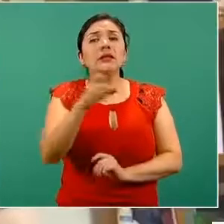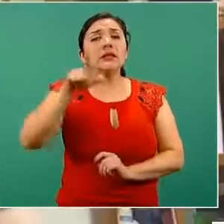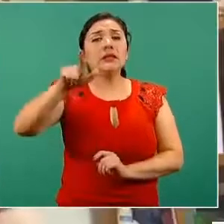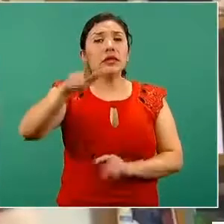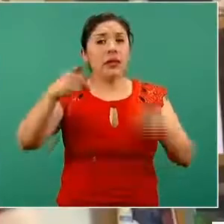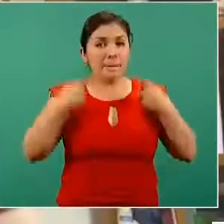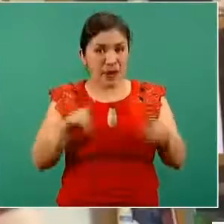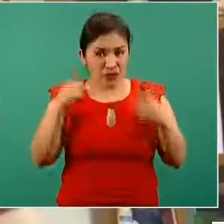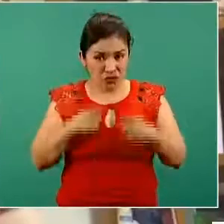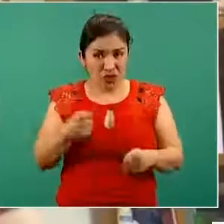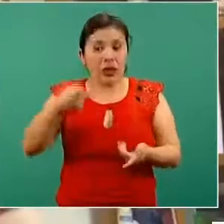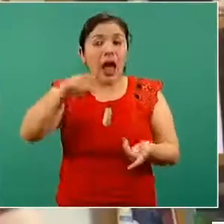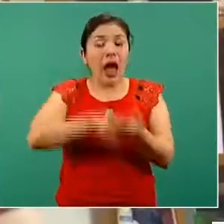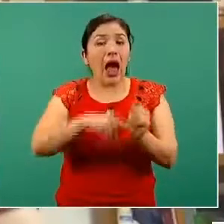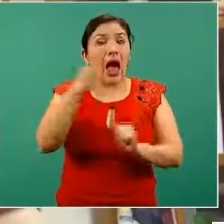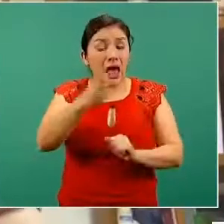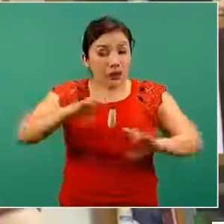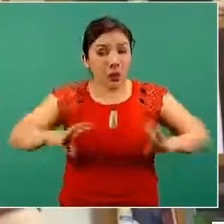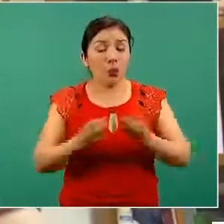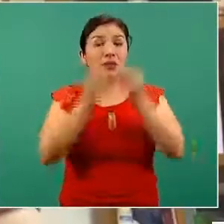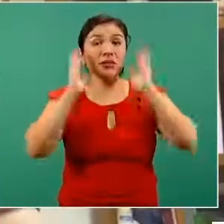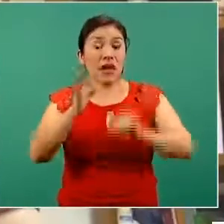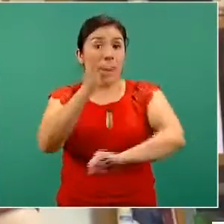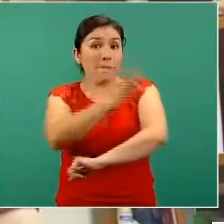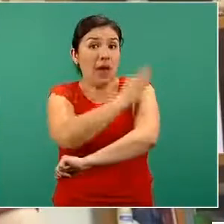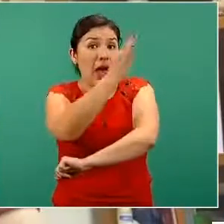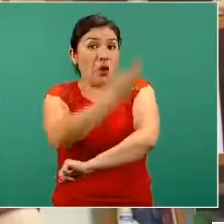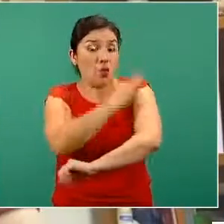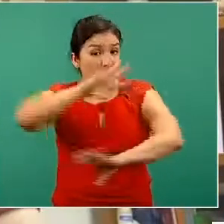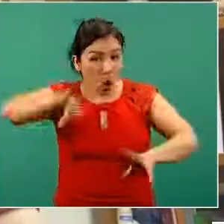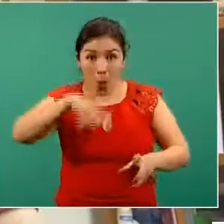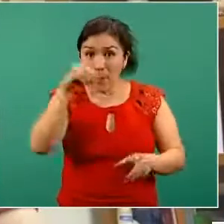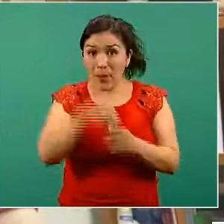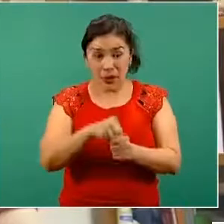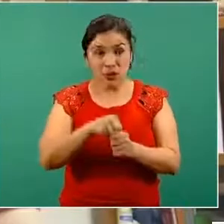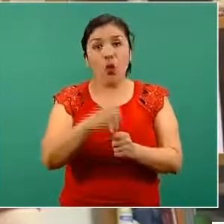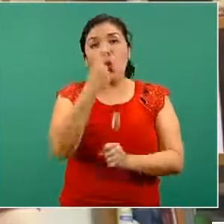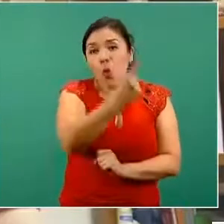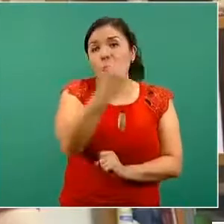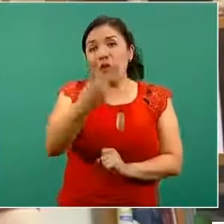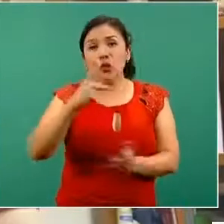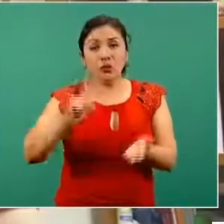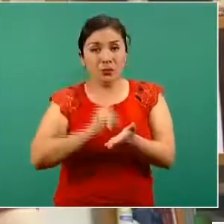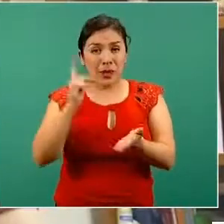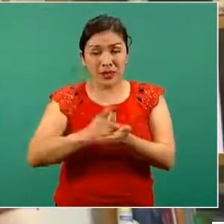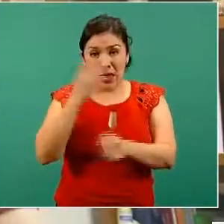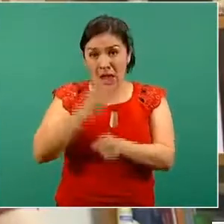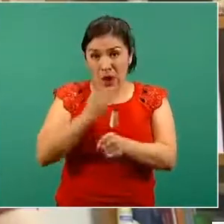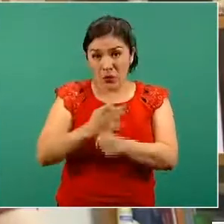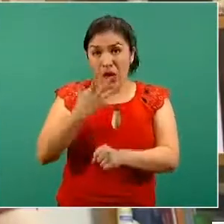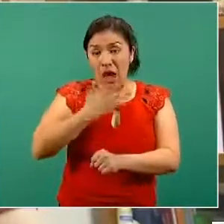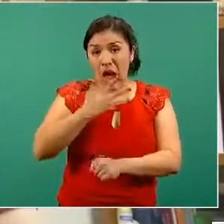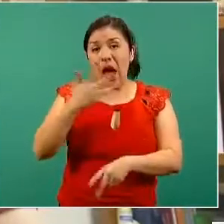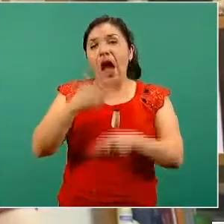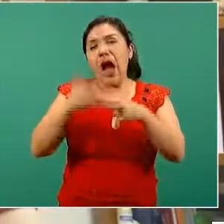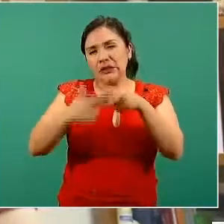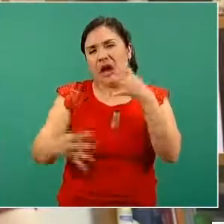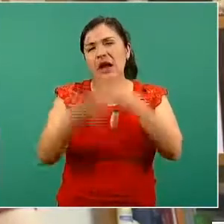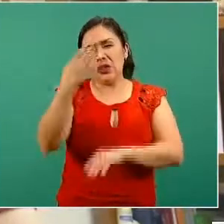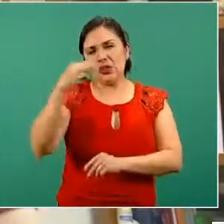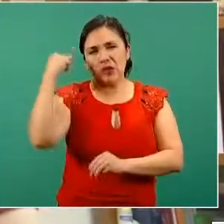43.317. Dentro de los esquemas completos de vacunación contra COVID-19, contabilizamos ya en esta ocasión, hasta el día 14 de